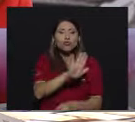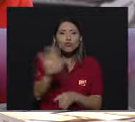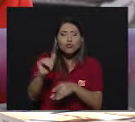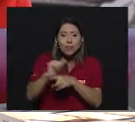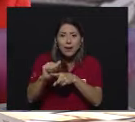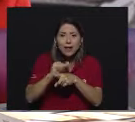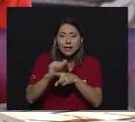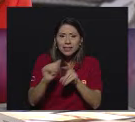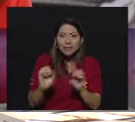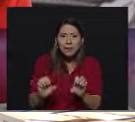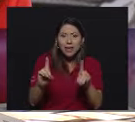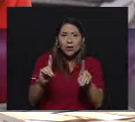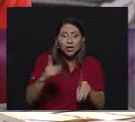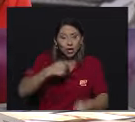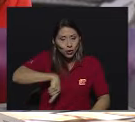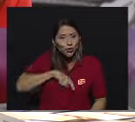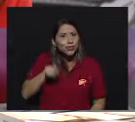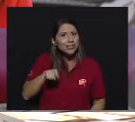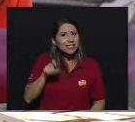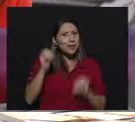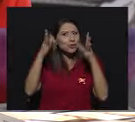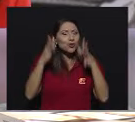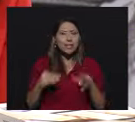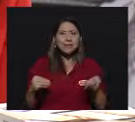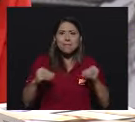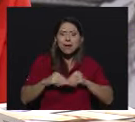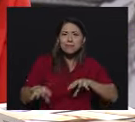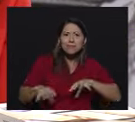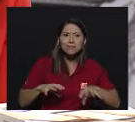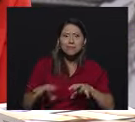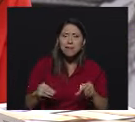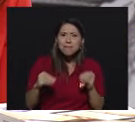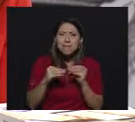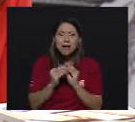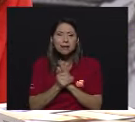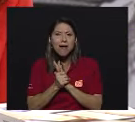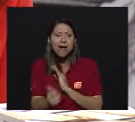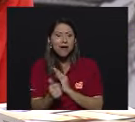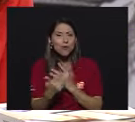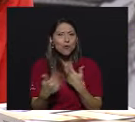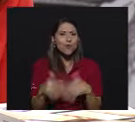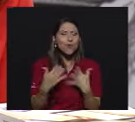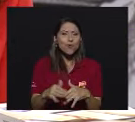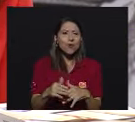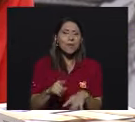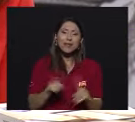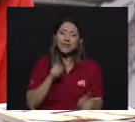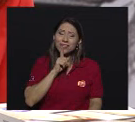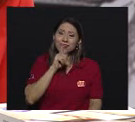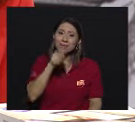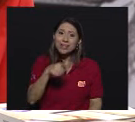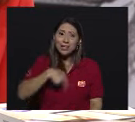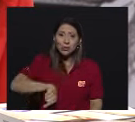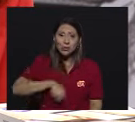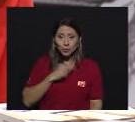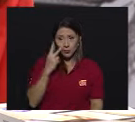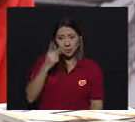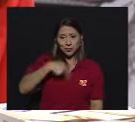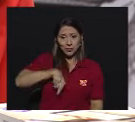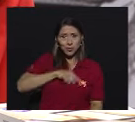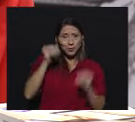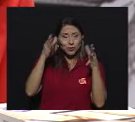se señalaba ahora, cuando necesitamos unos docentes muy versátiles en sus prácticas pedagógicas, encontramos realmente